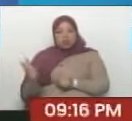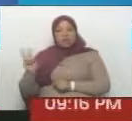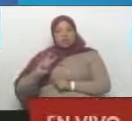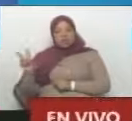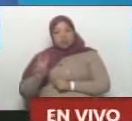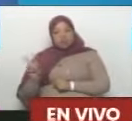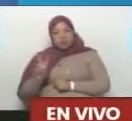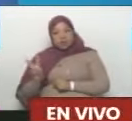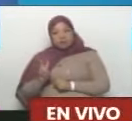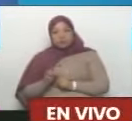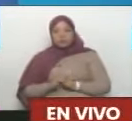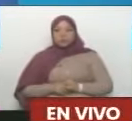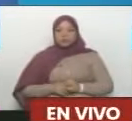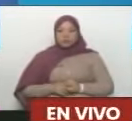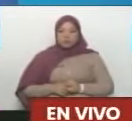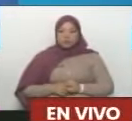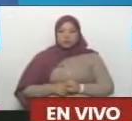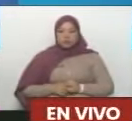país.